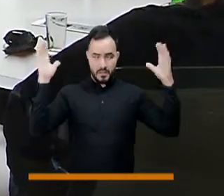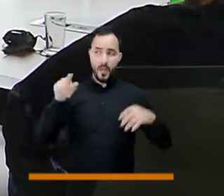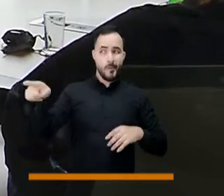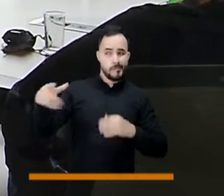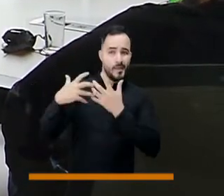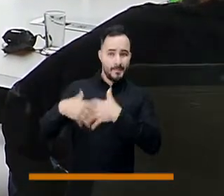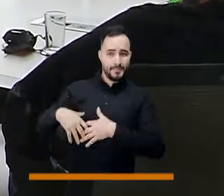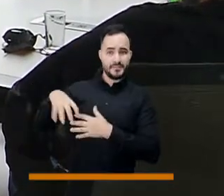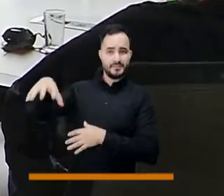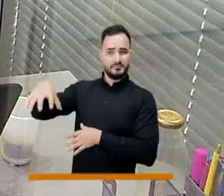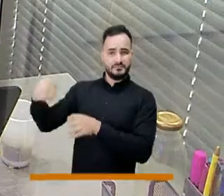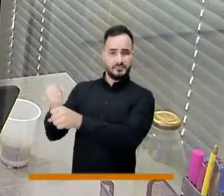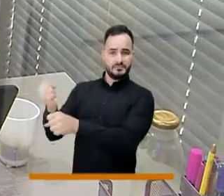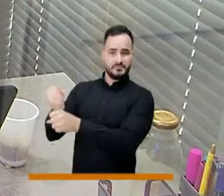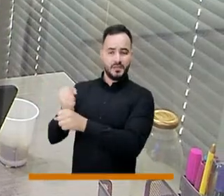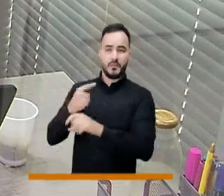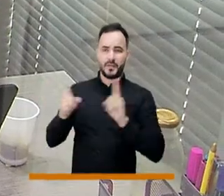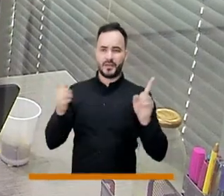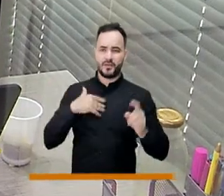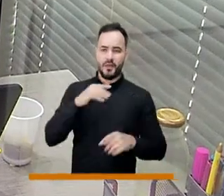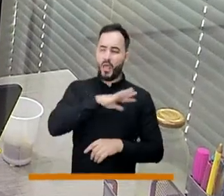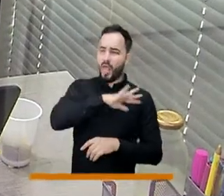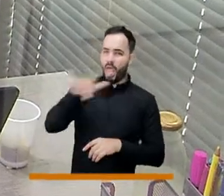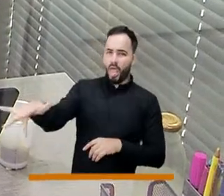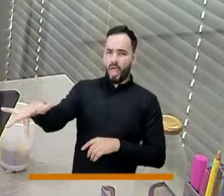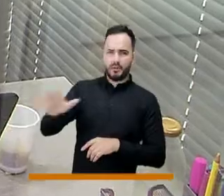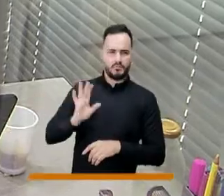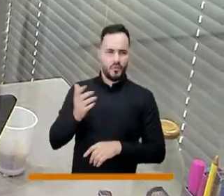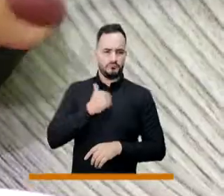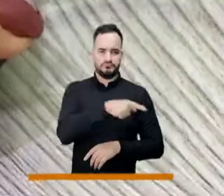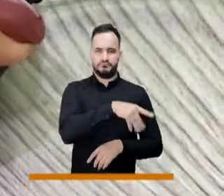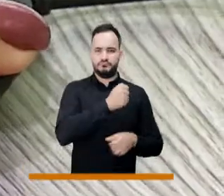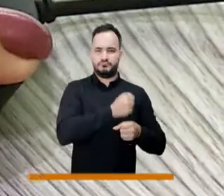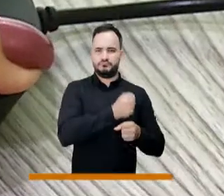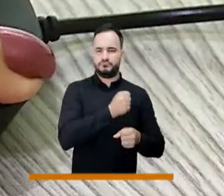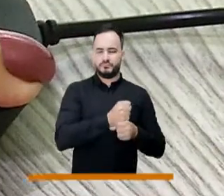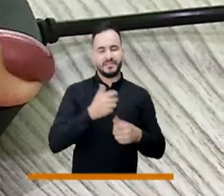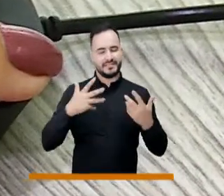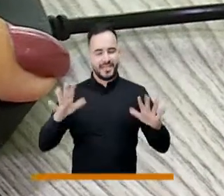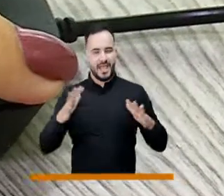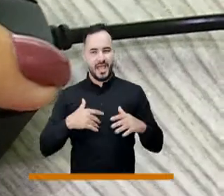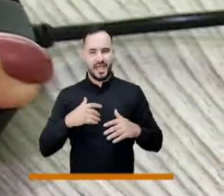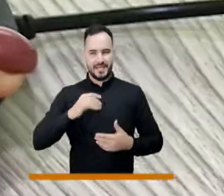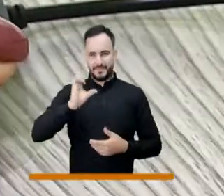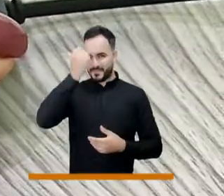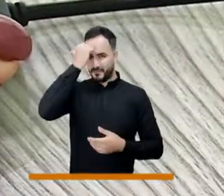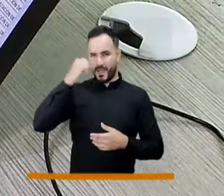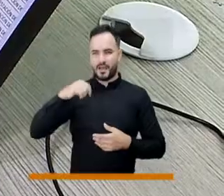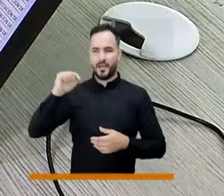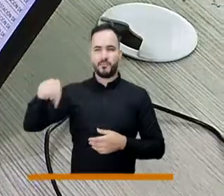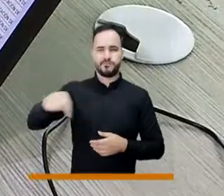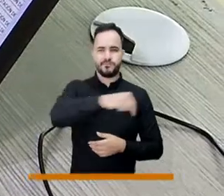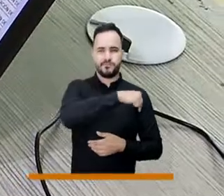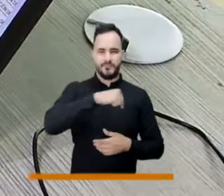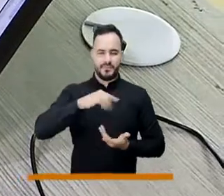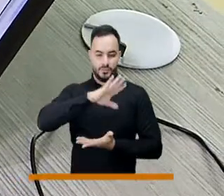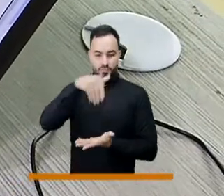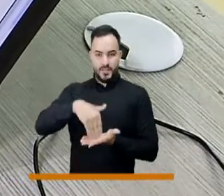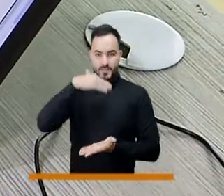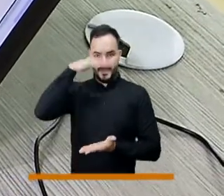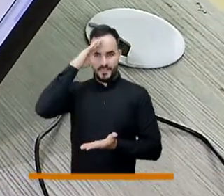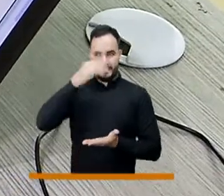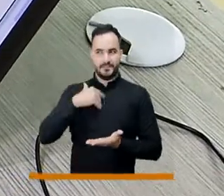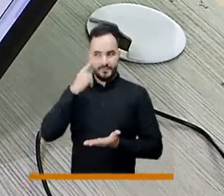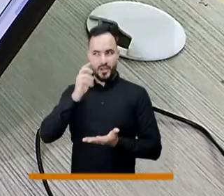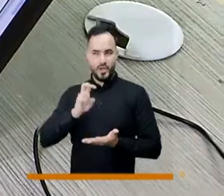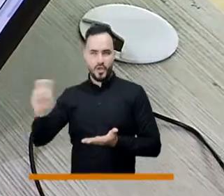acceder a mi oficina, a mi actividad laboral, sin tener que estar directamente en mi empresa. Entonces, digamos que la experiencia nos ha dicho, hemos logrado tener unos